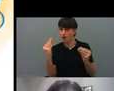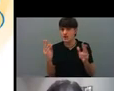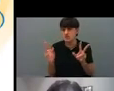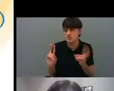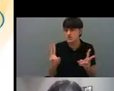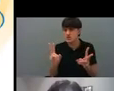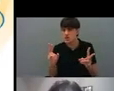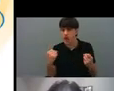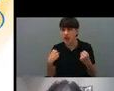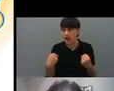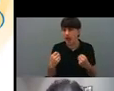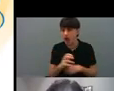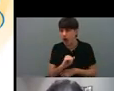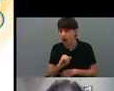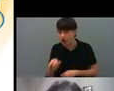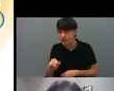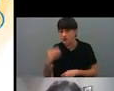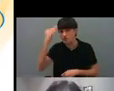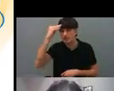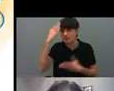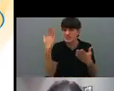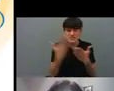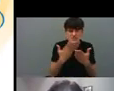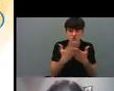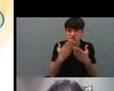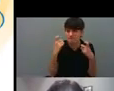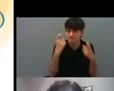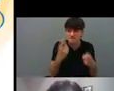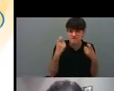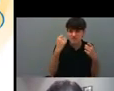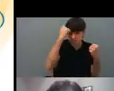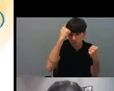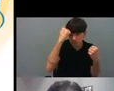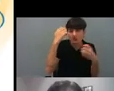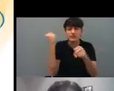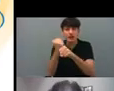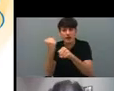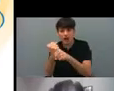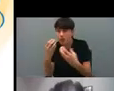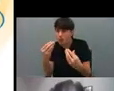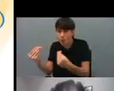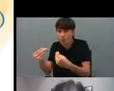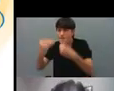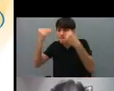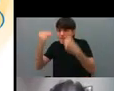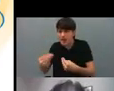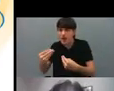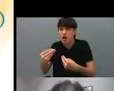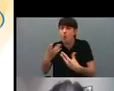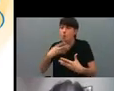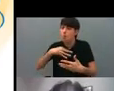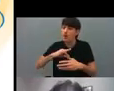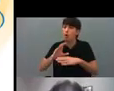energía y creía que si estudiaba mucho y trabajaba mucho y bien, podría desarrollar una